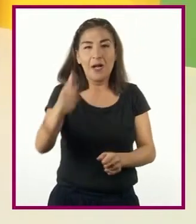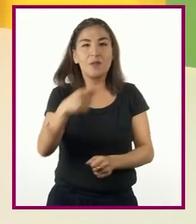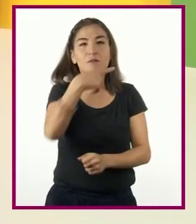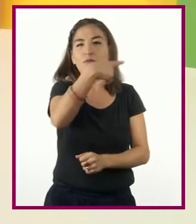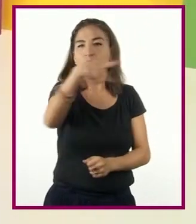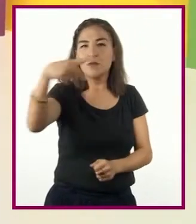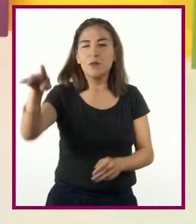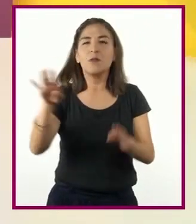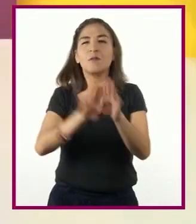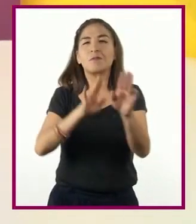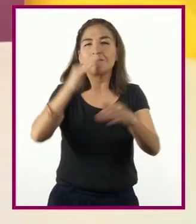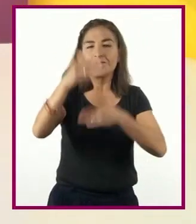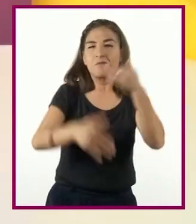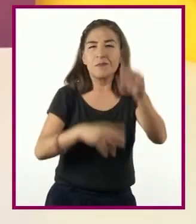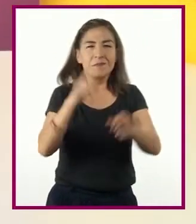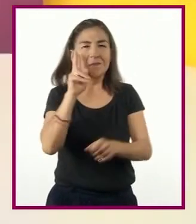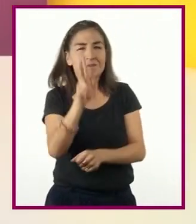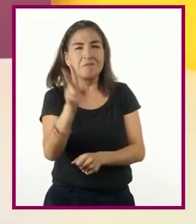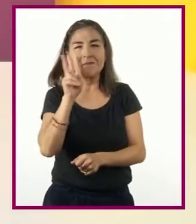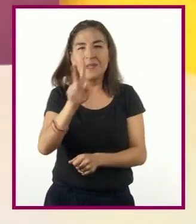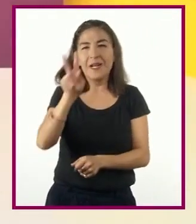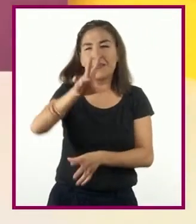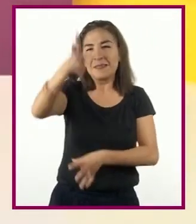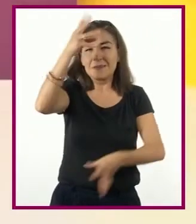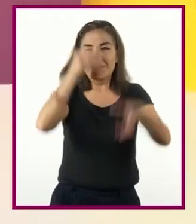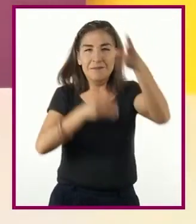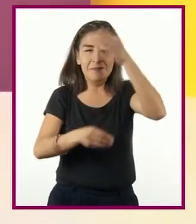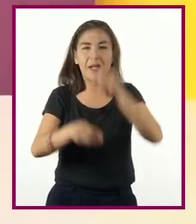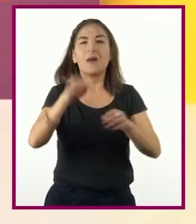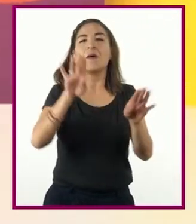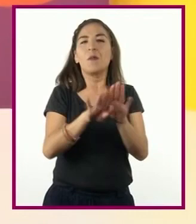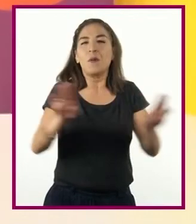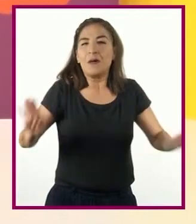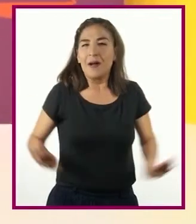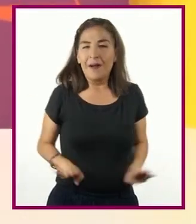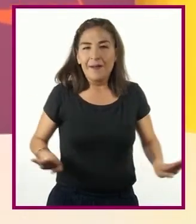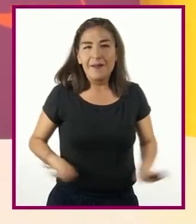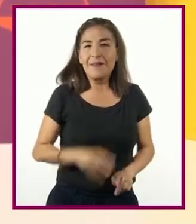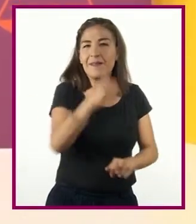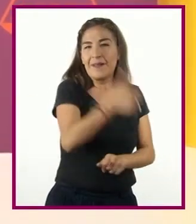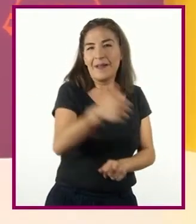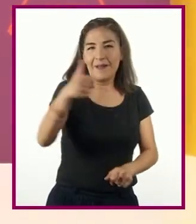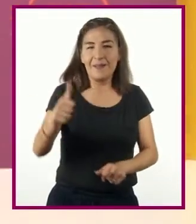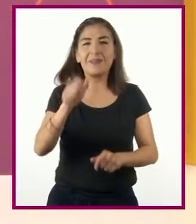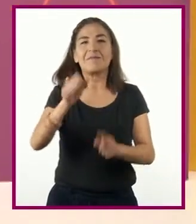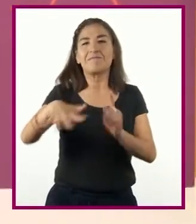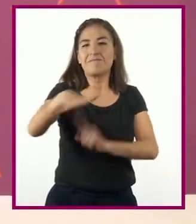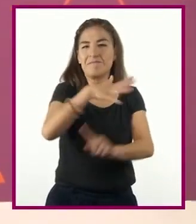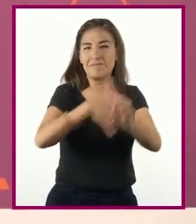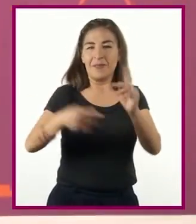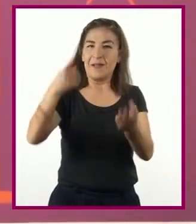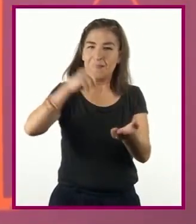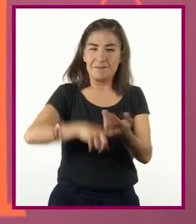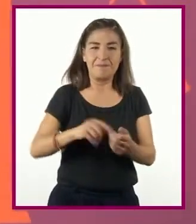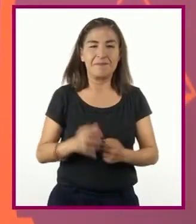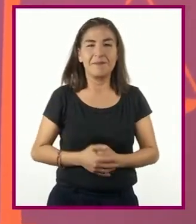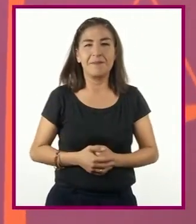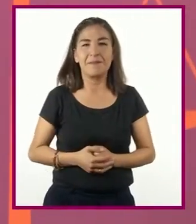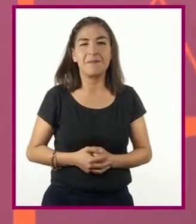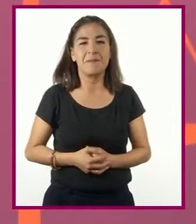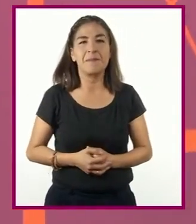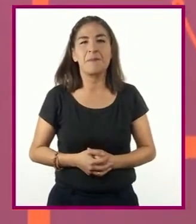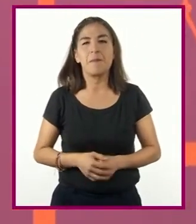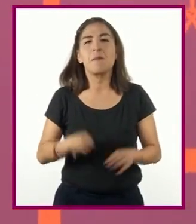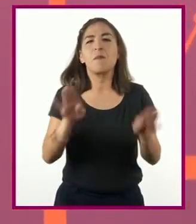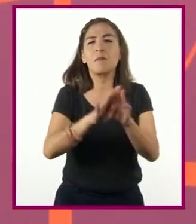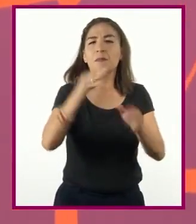uno va percibiendo, de los aprendizajes y de las características de quienes le rodean. Las condiciones de